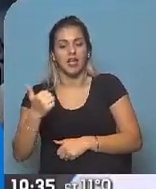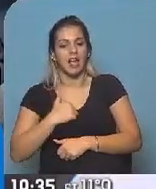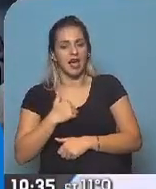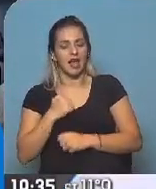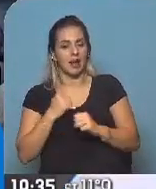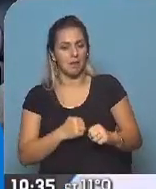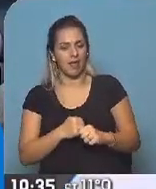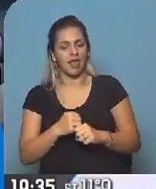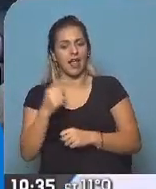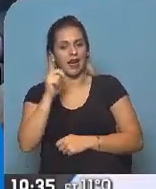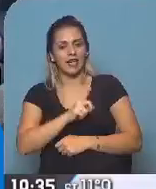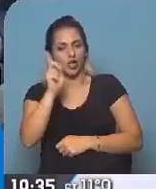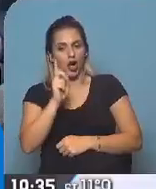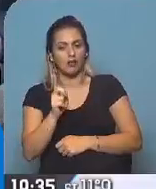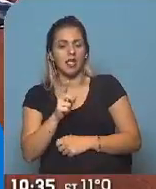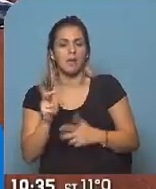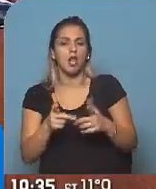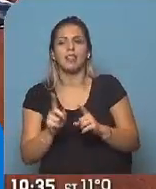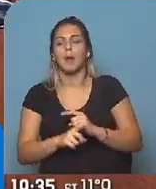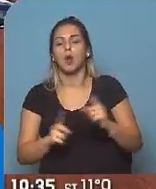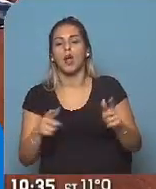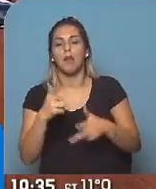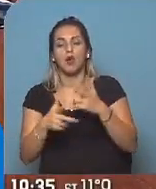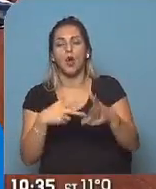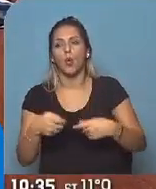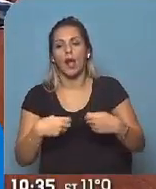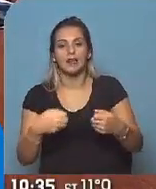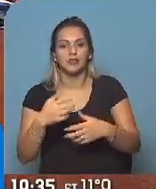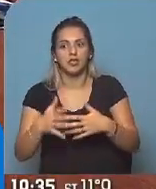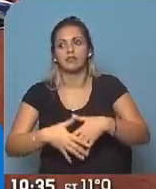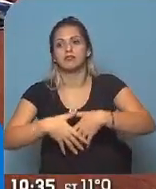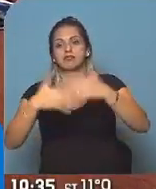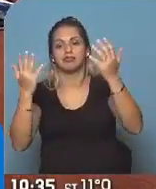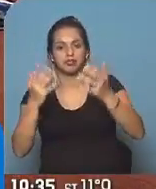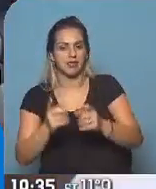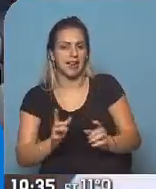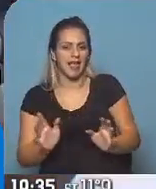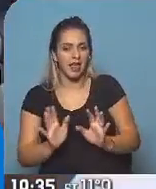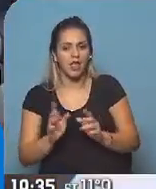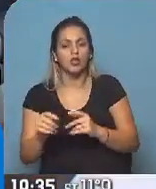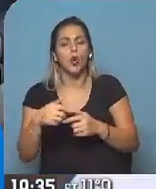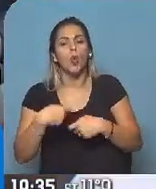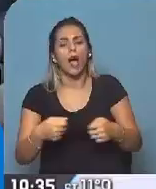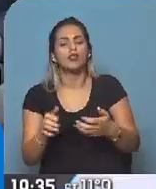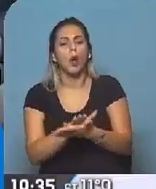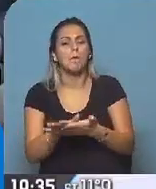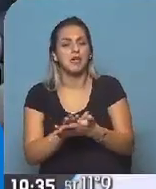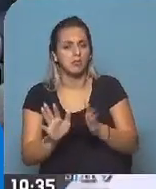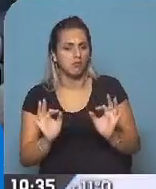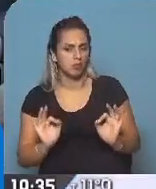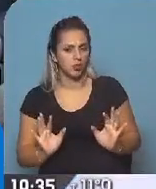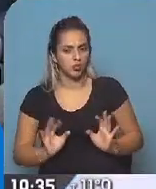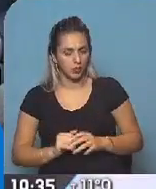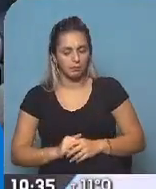tampoco es un gasto extraordinario, es un gasto, le diría, mínimo para lo que gastan las Fuerzas Armadas.